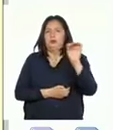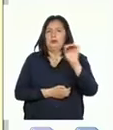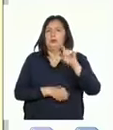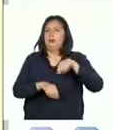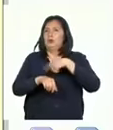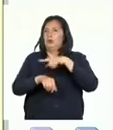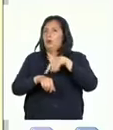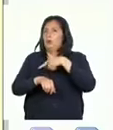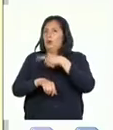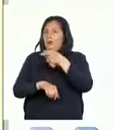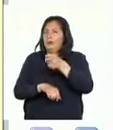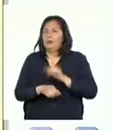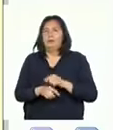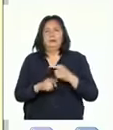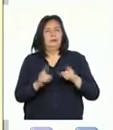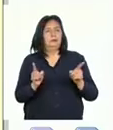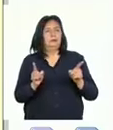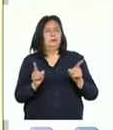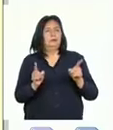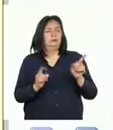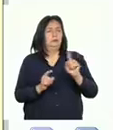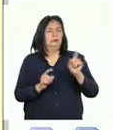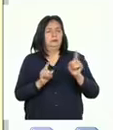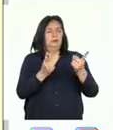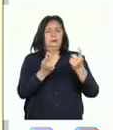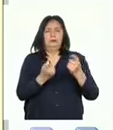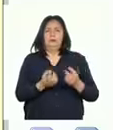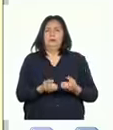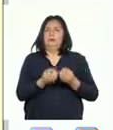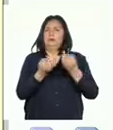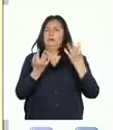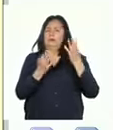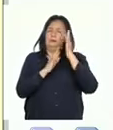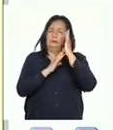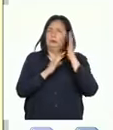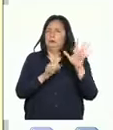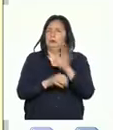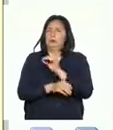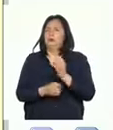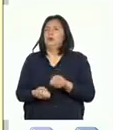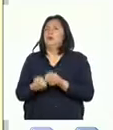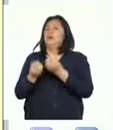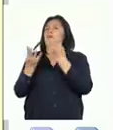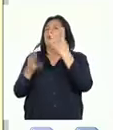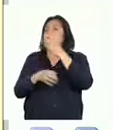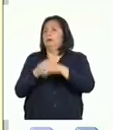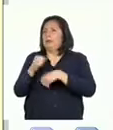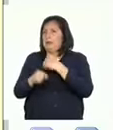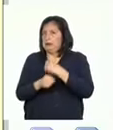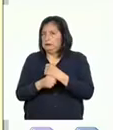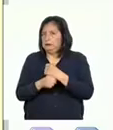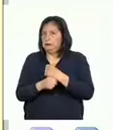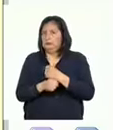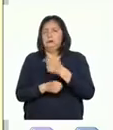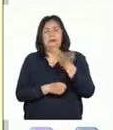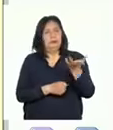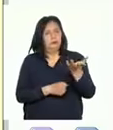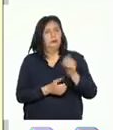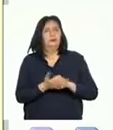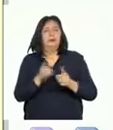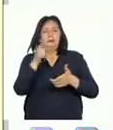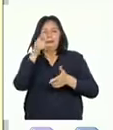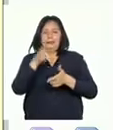175.200 horas. Pero no nos preguntan cuántas horas duerme en total, sino cuántos años.